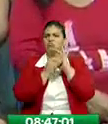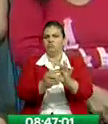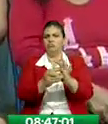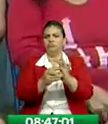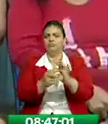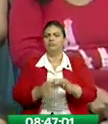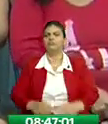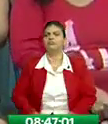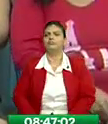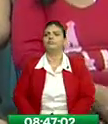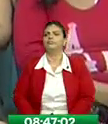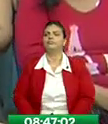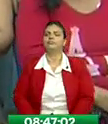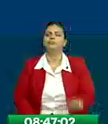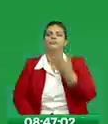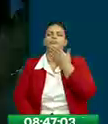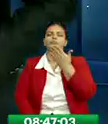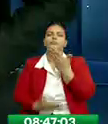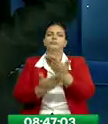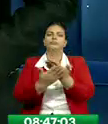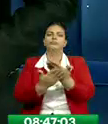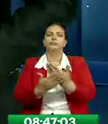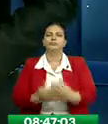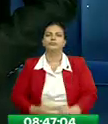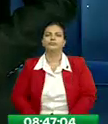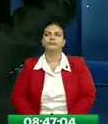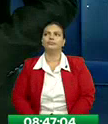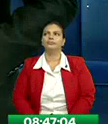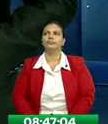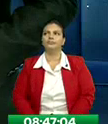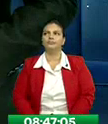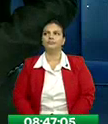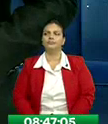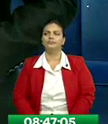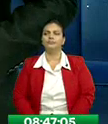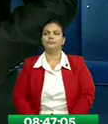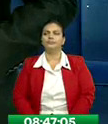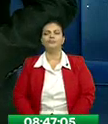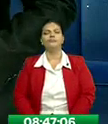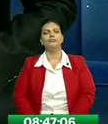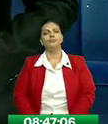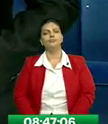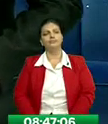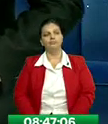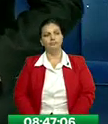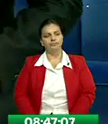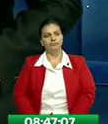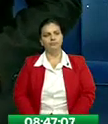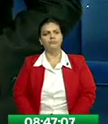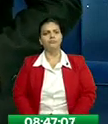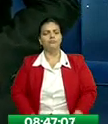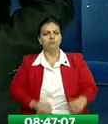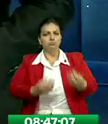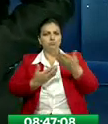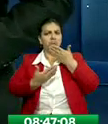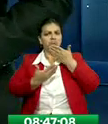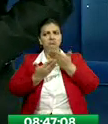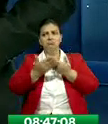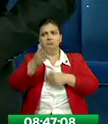compañeros. Gracias. Muy bien, muchísimas gracias, Mayra, ahí por tu informe. Así es, ahí todos están unidos